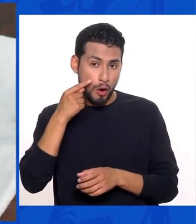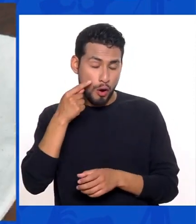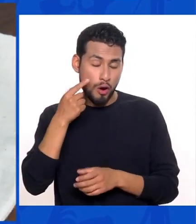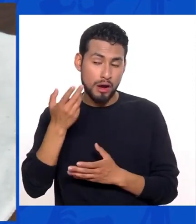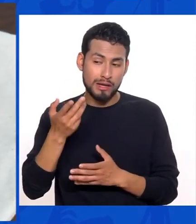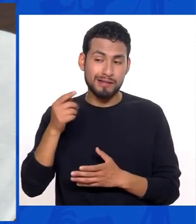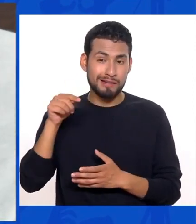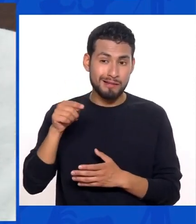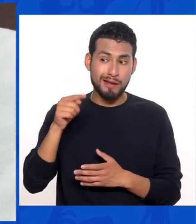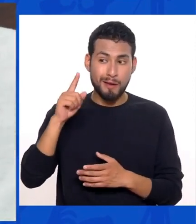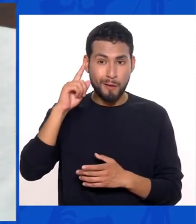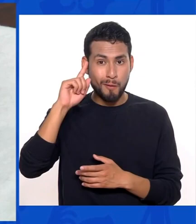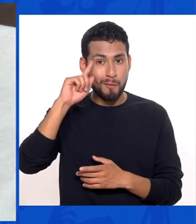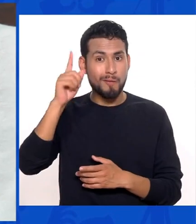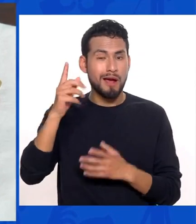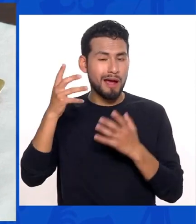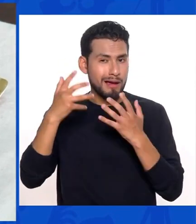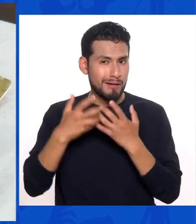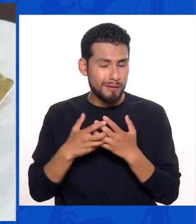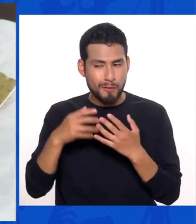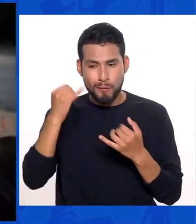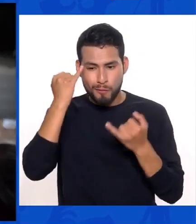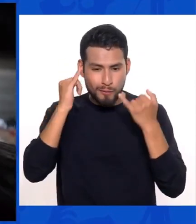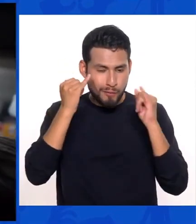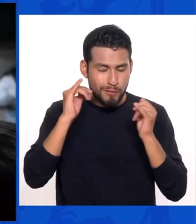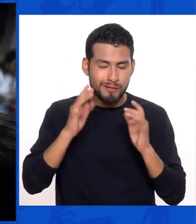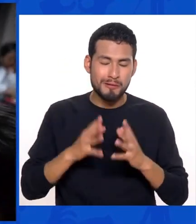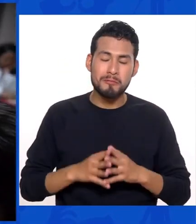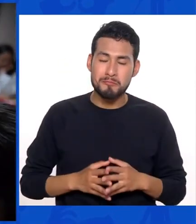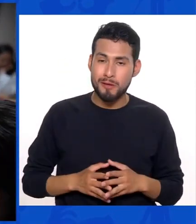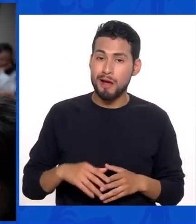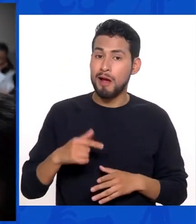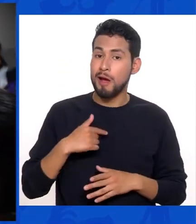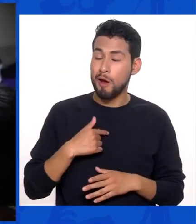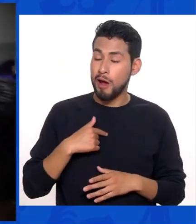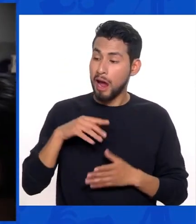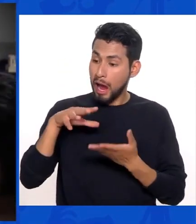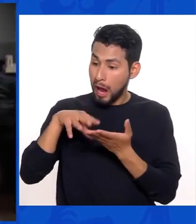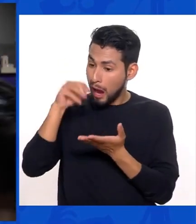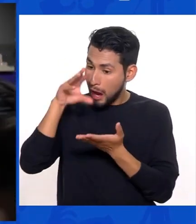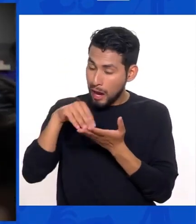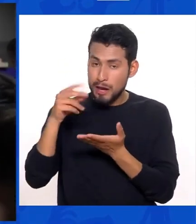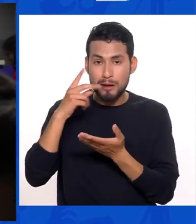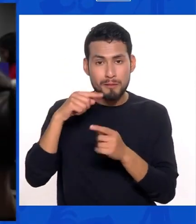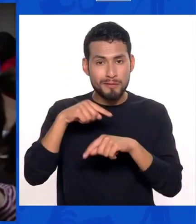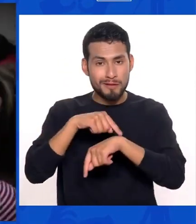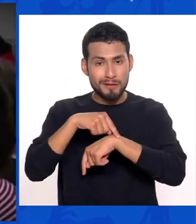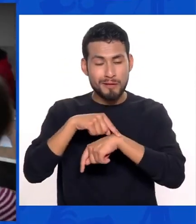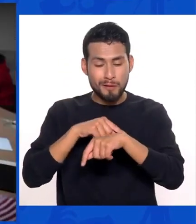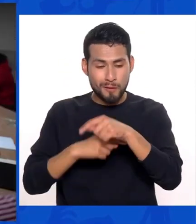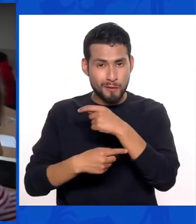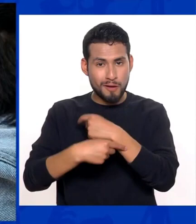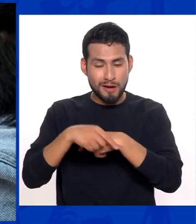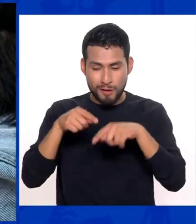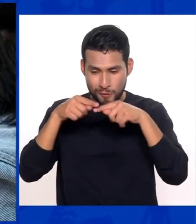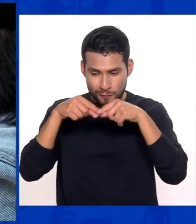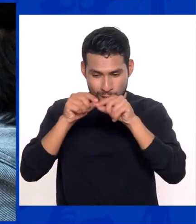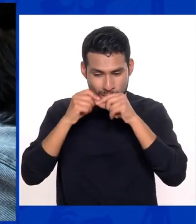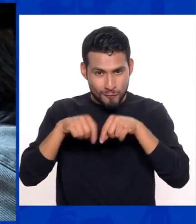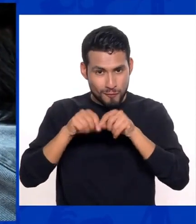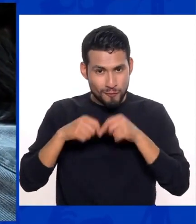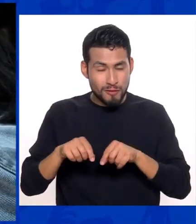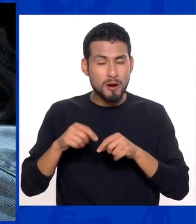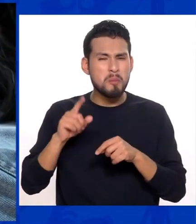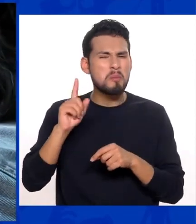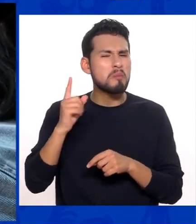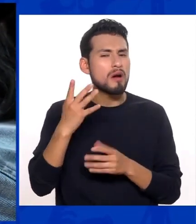conocer este emprendimiento. Aprendí a cómo hacer las pulseras. Primero